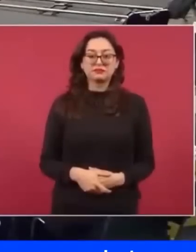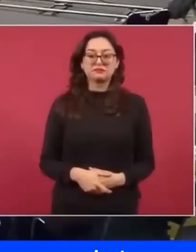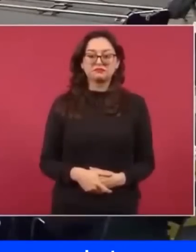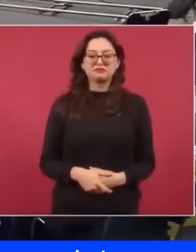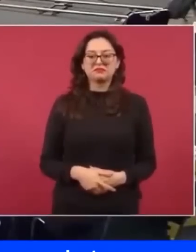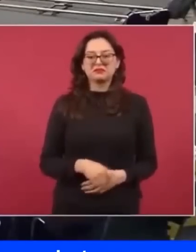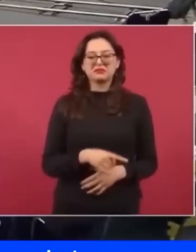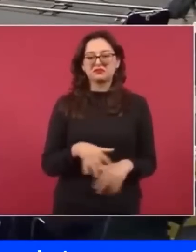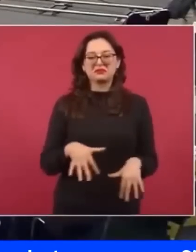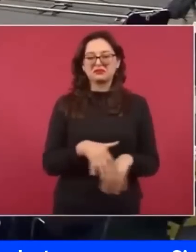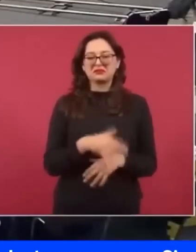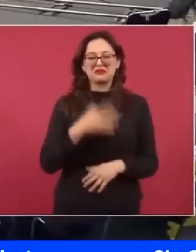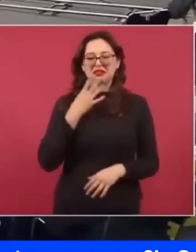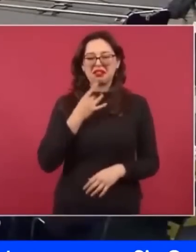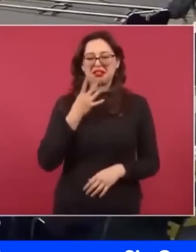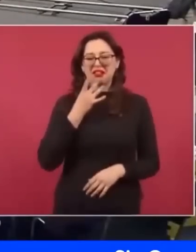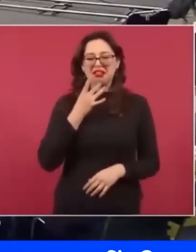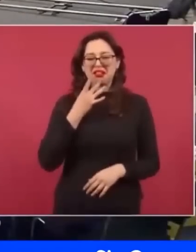ramplones.